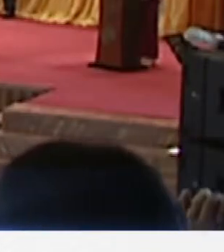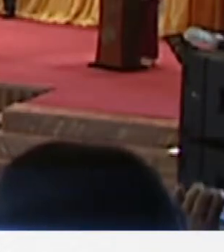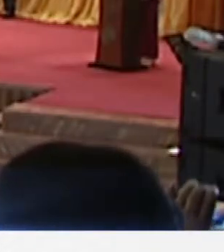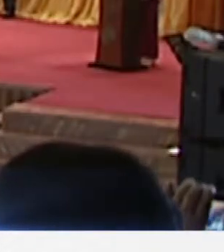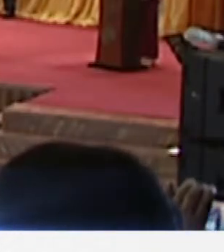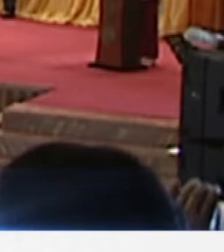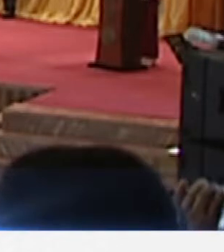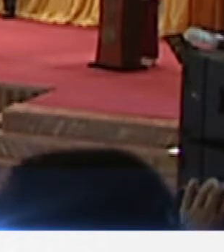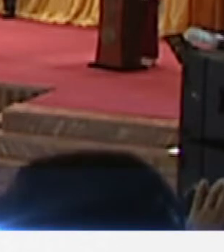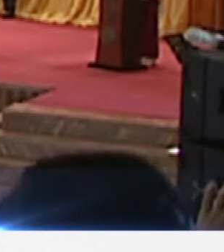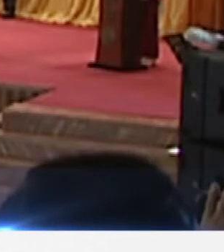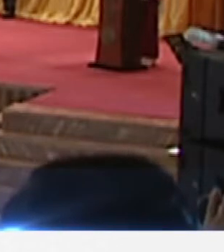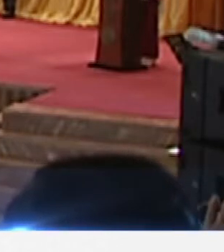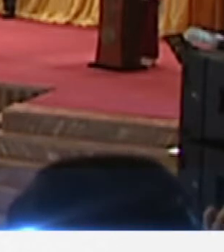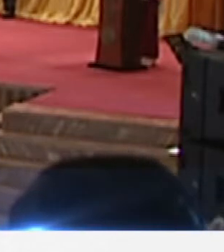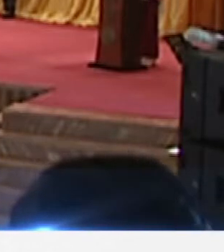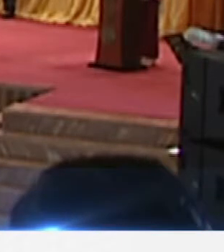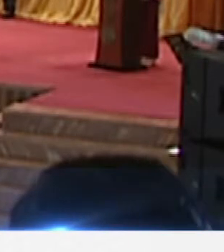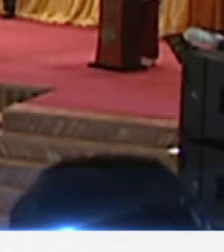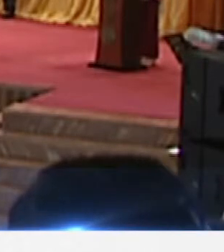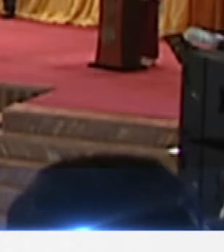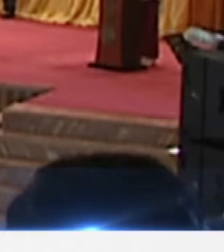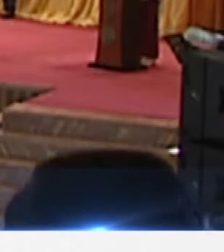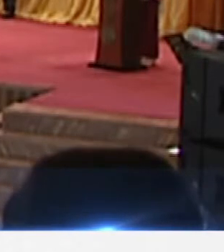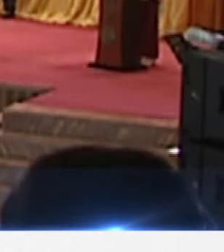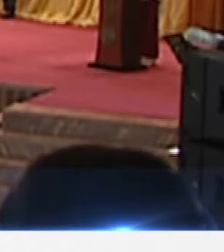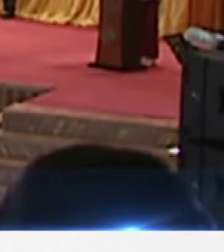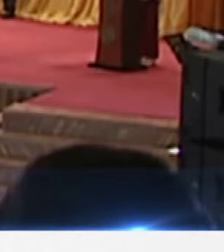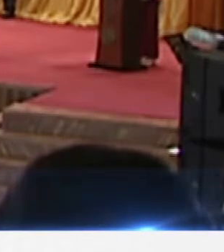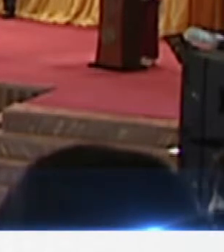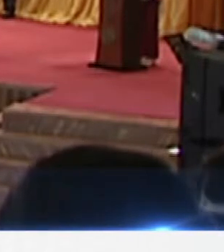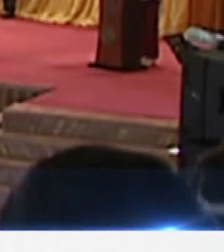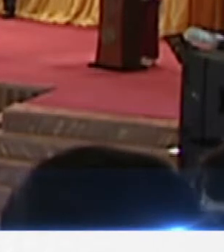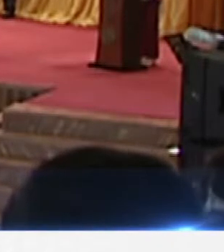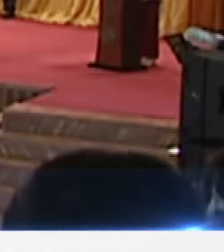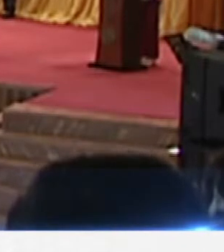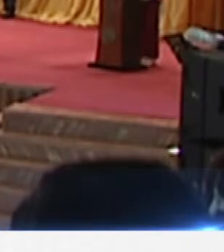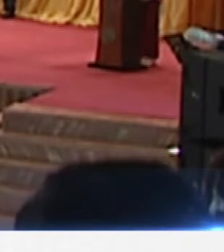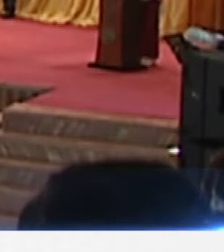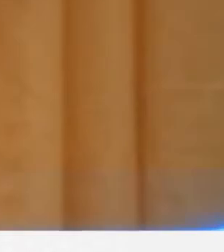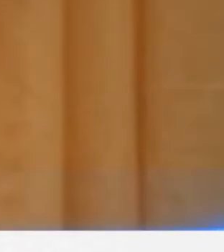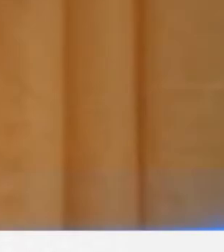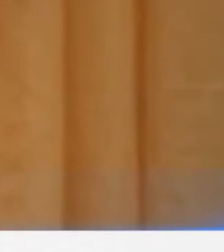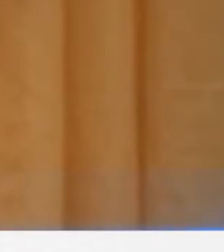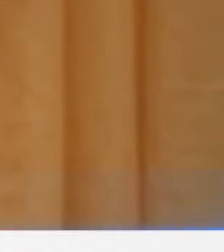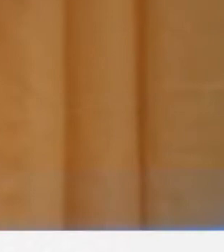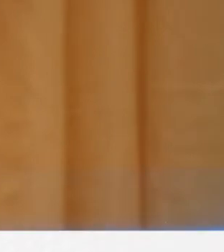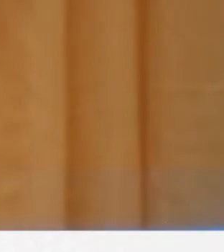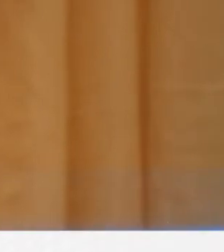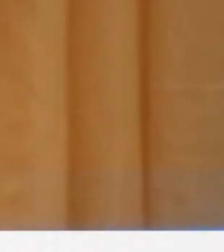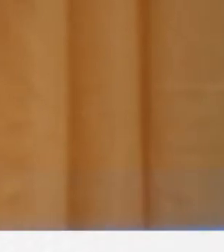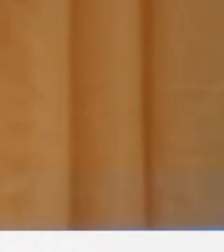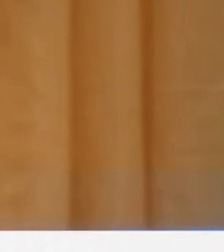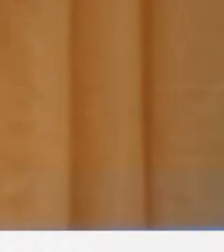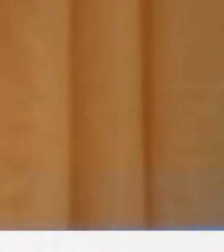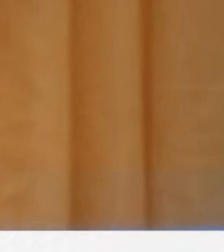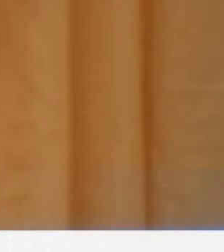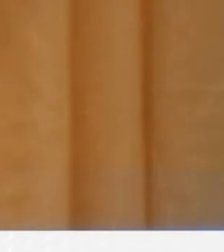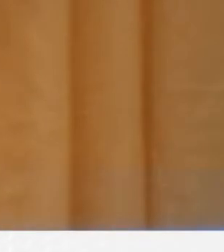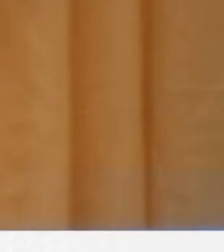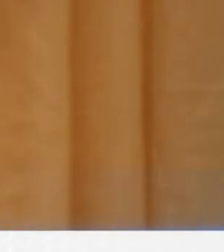Al señor licenciado José Abel Martínez, ministro de Desarrollo Productivo y Economía Plural.